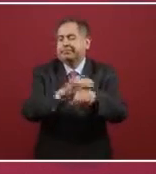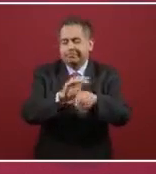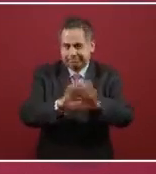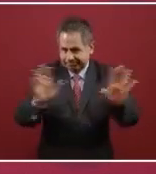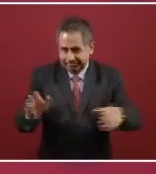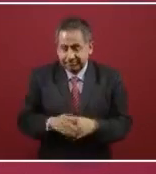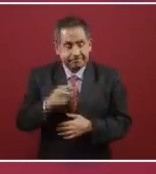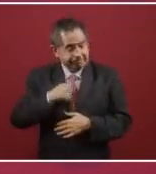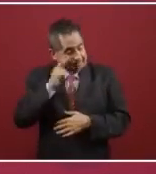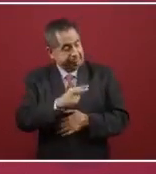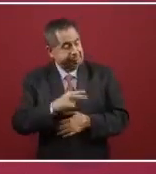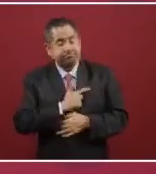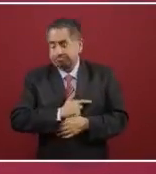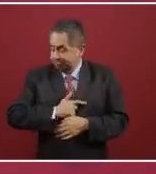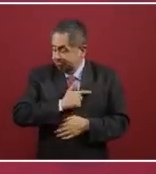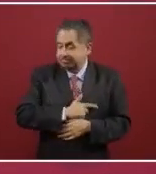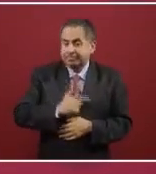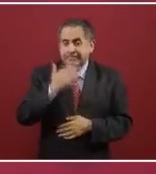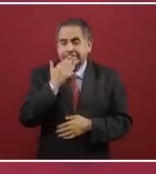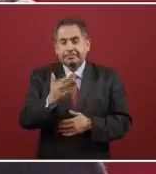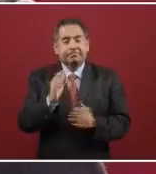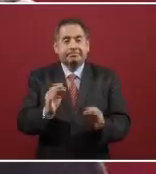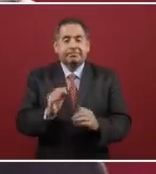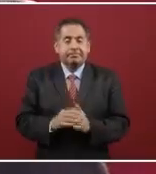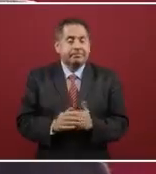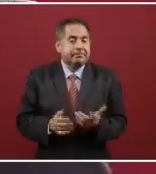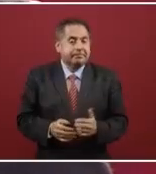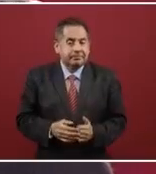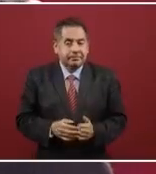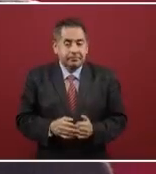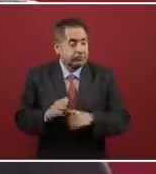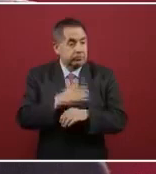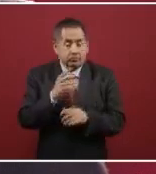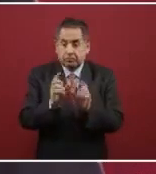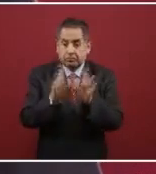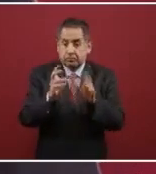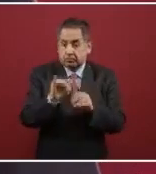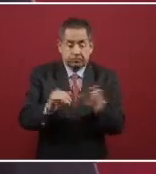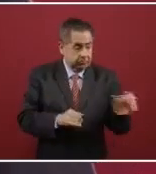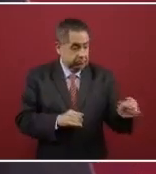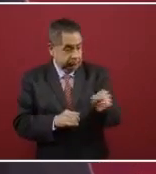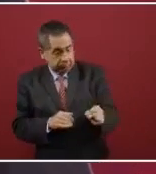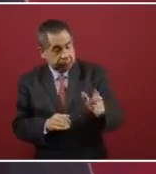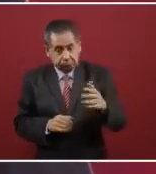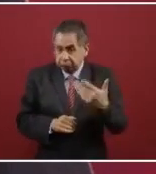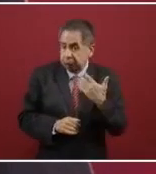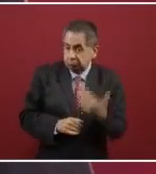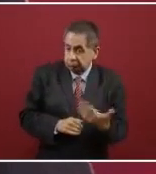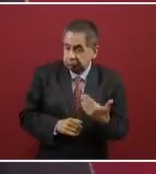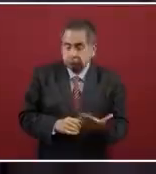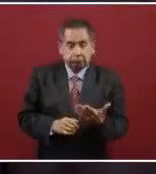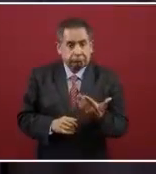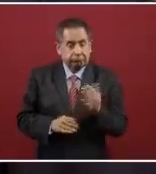Pero me dio mucho gusto porque pues fue así, ¿no? Es